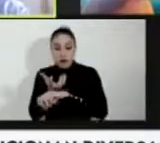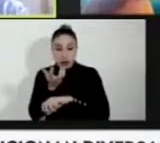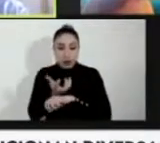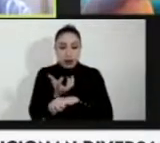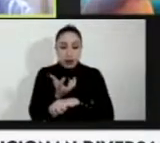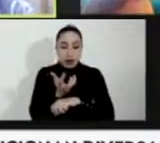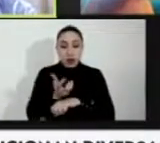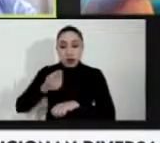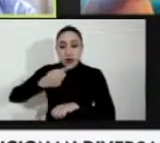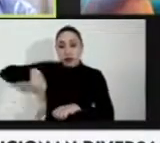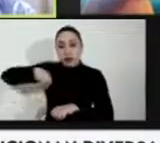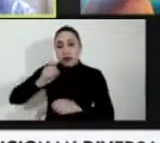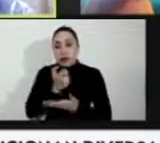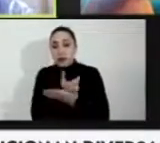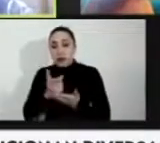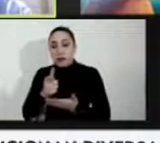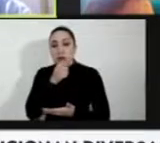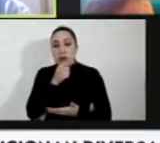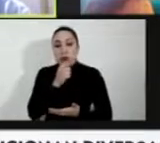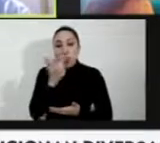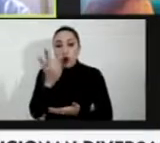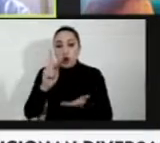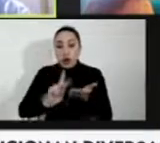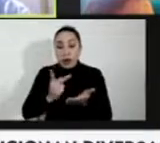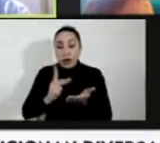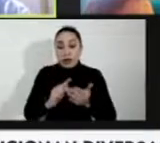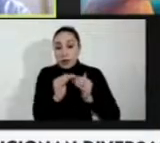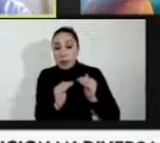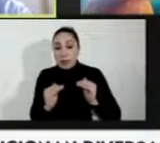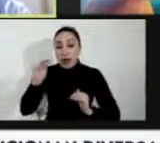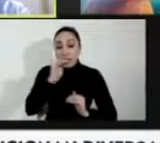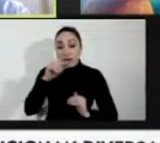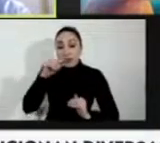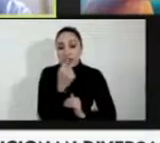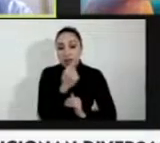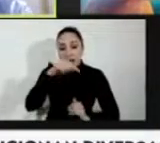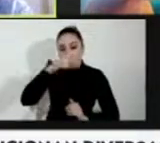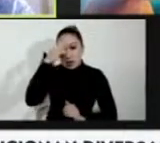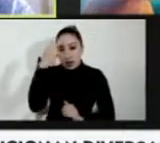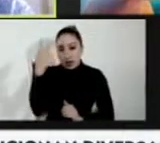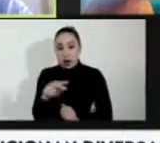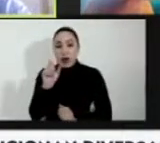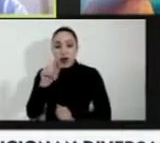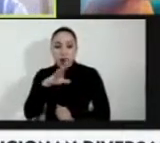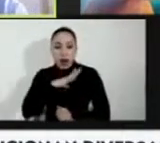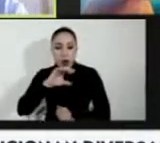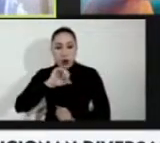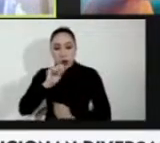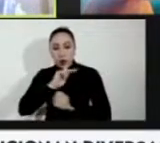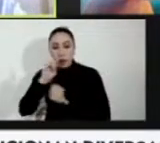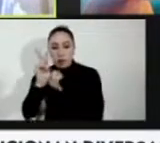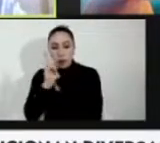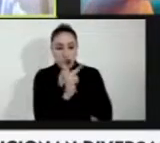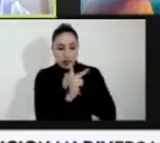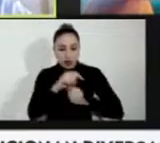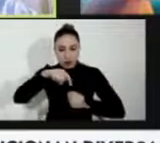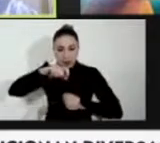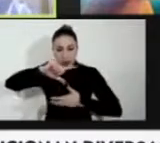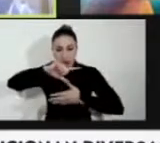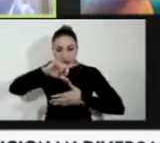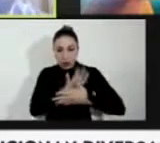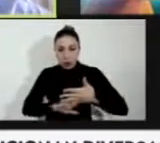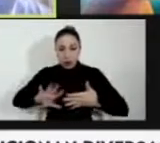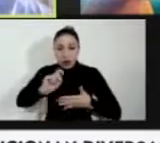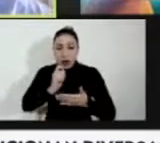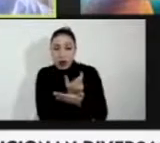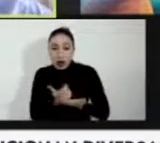casi 8 veces mayor que nuestro país. Y existen otros países en Latinoamérica donde ganan más que